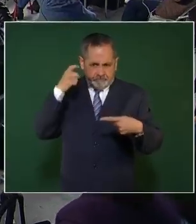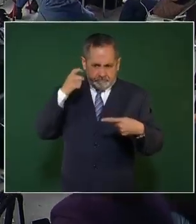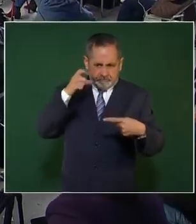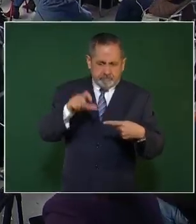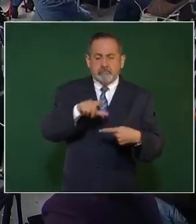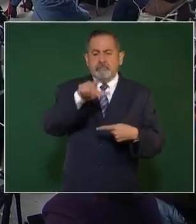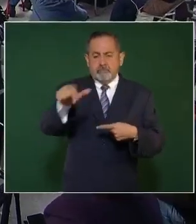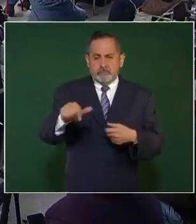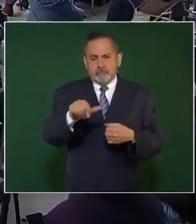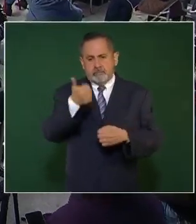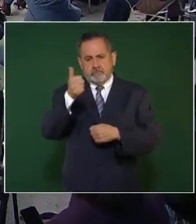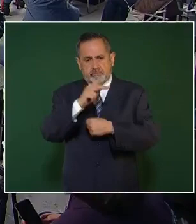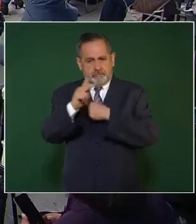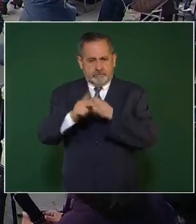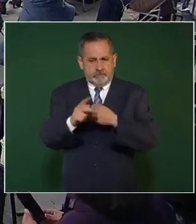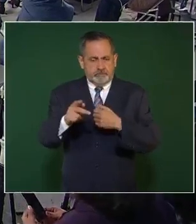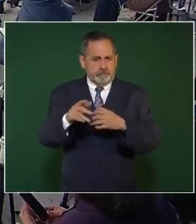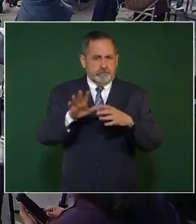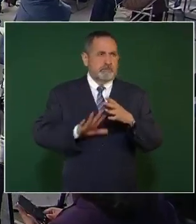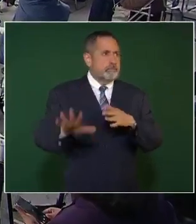de Querétaro.